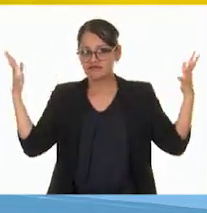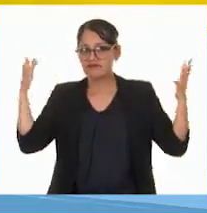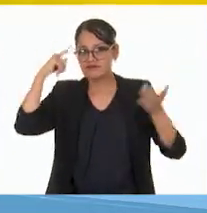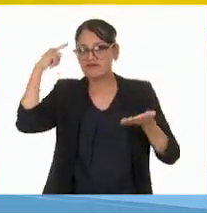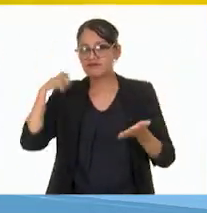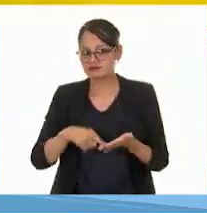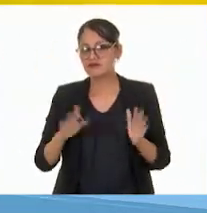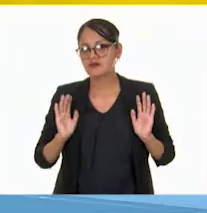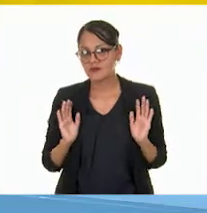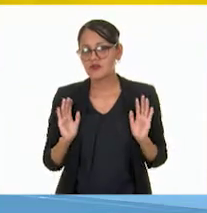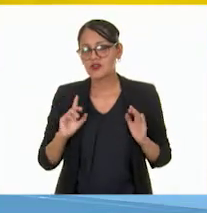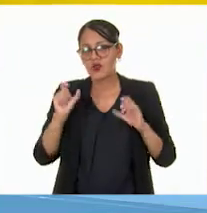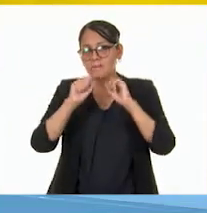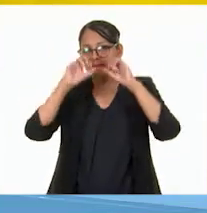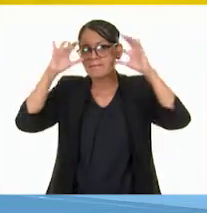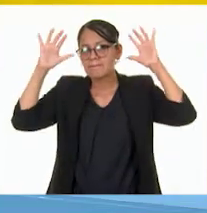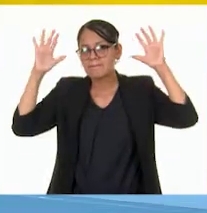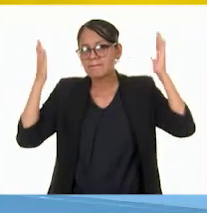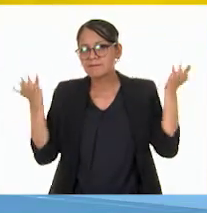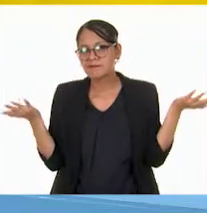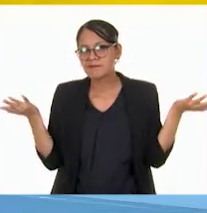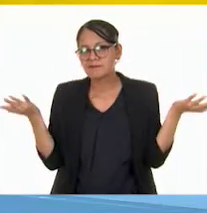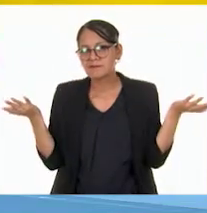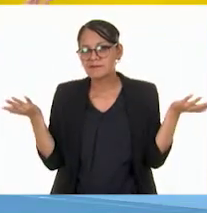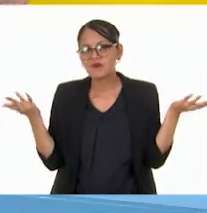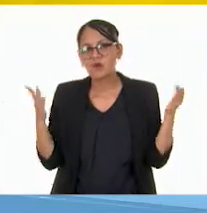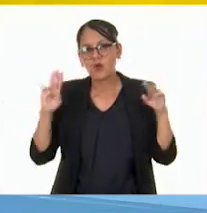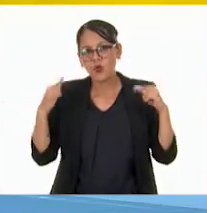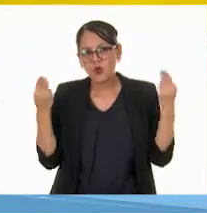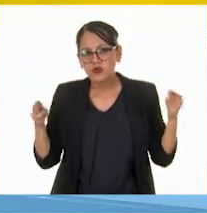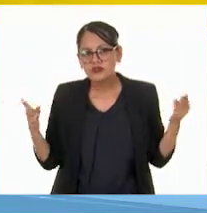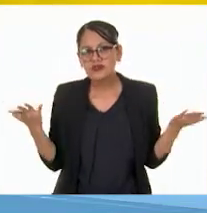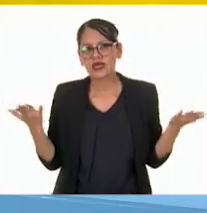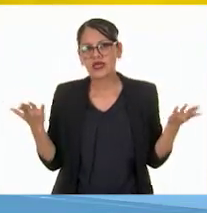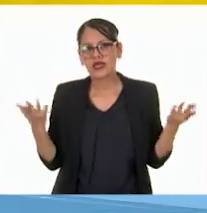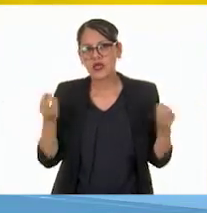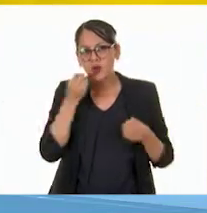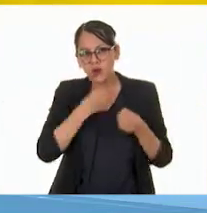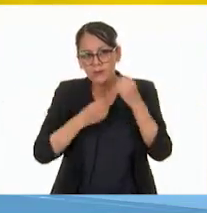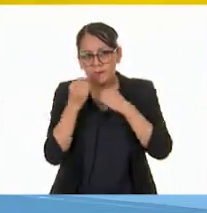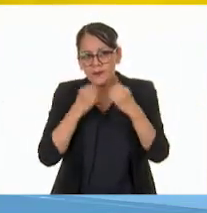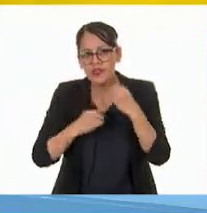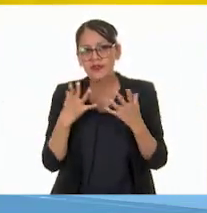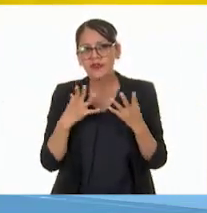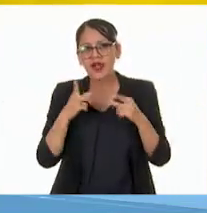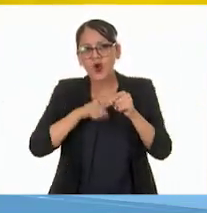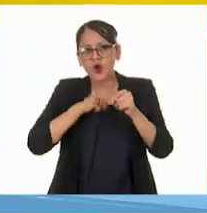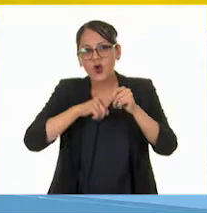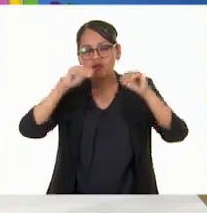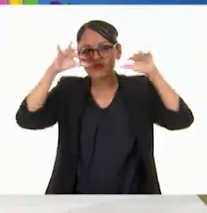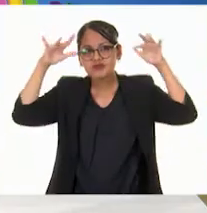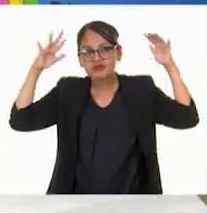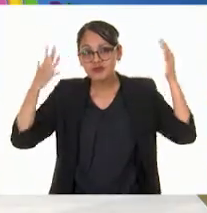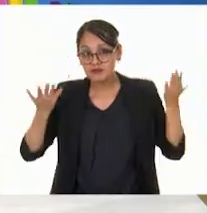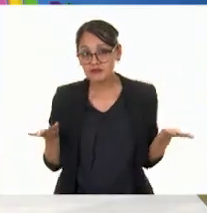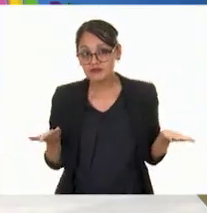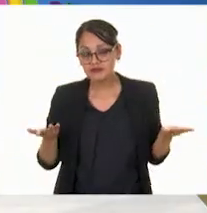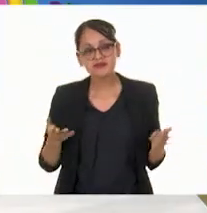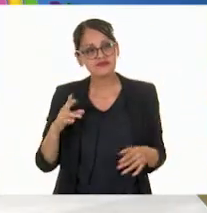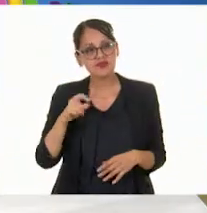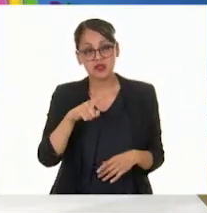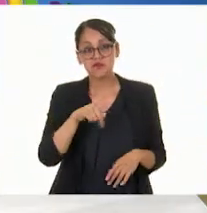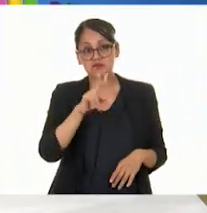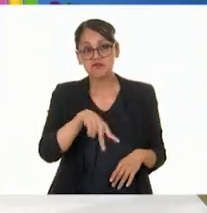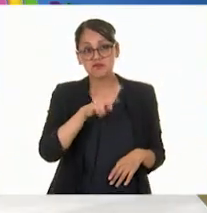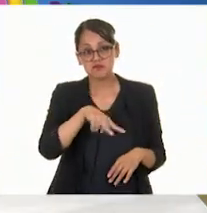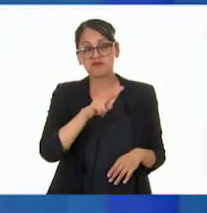vistosas. Me las imagino con música, con comida, con muchos colores, decoraciones. Pues no estás muy